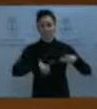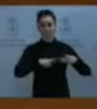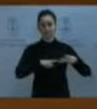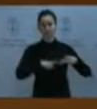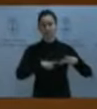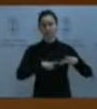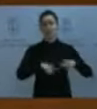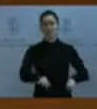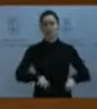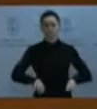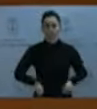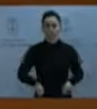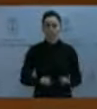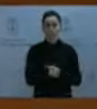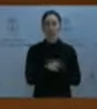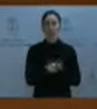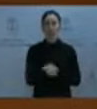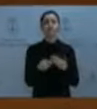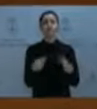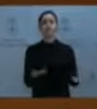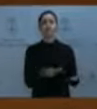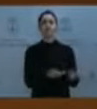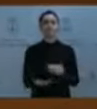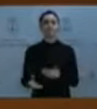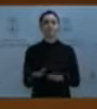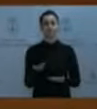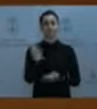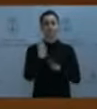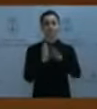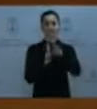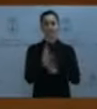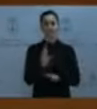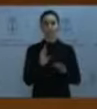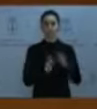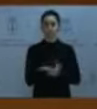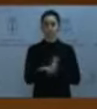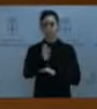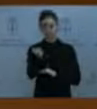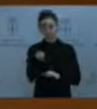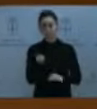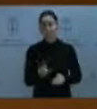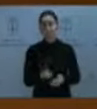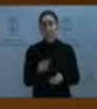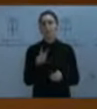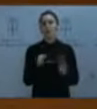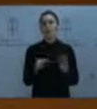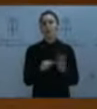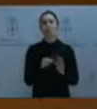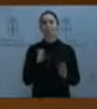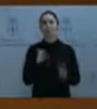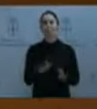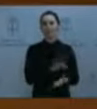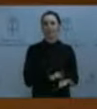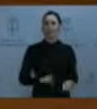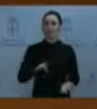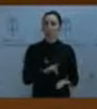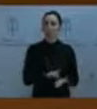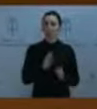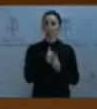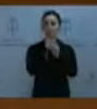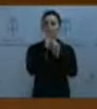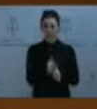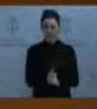También planteamos otro recurso, en esta ocasión en el año 2015, frente a una resolución que establecía la apertura de la pesquería